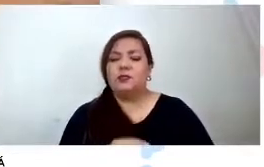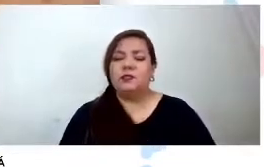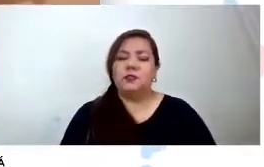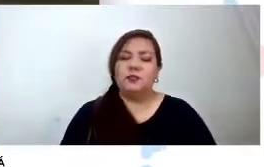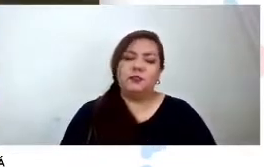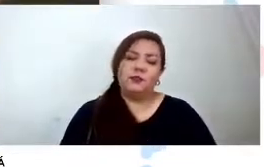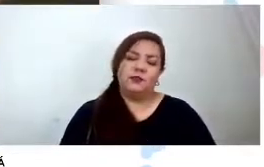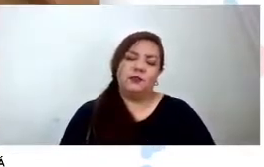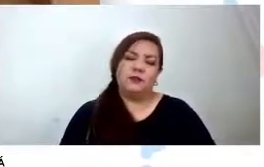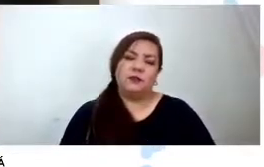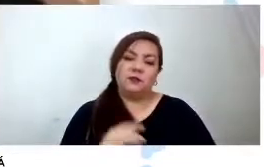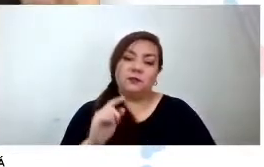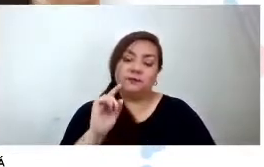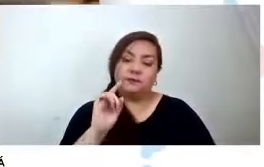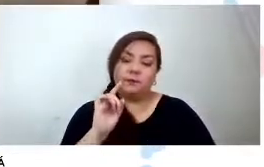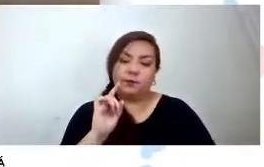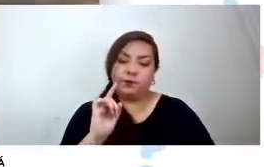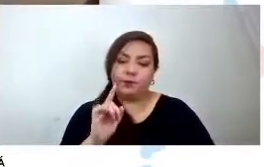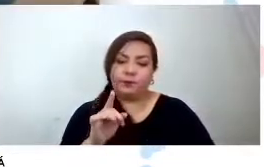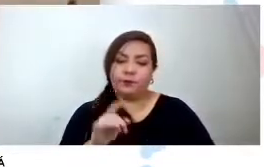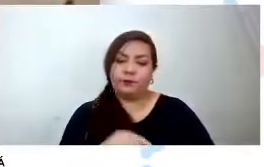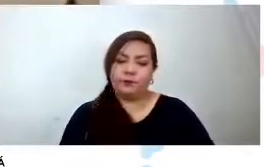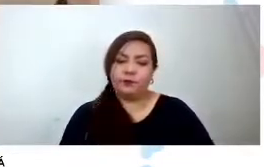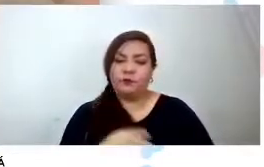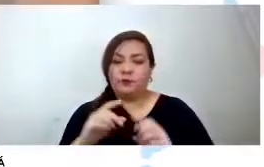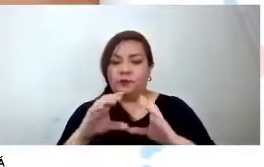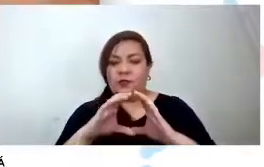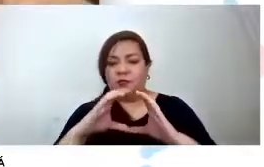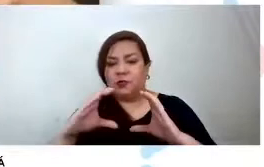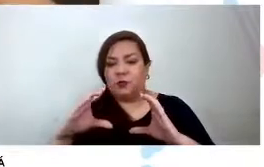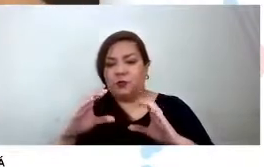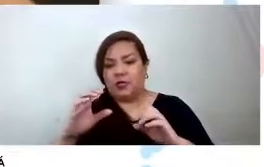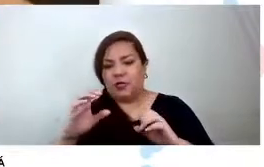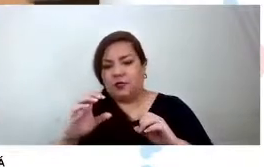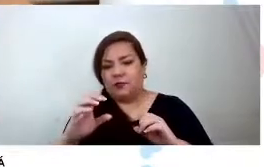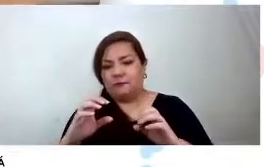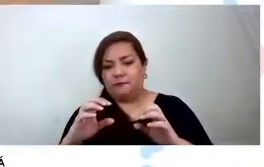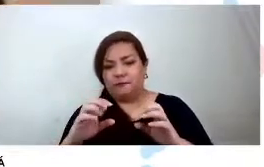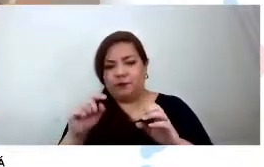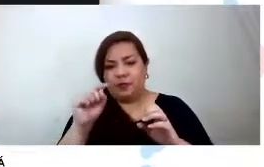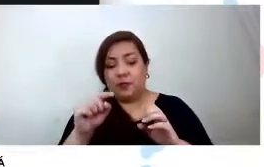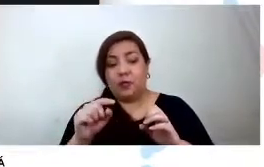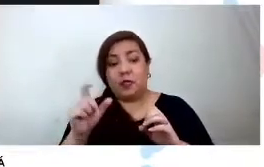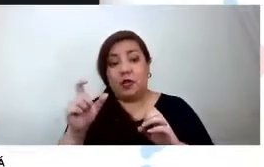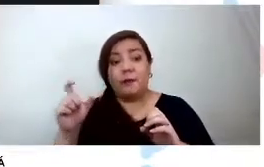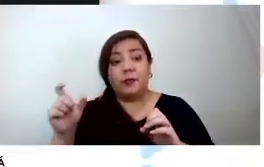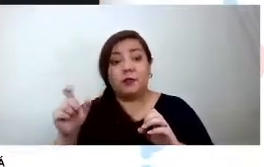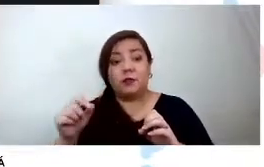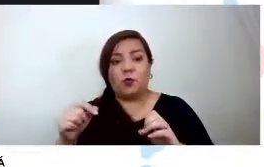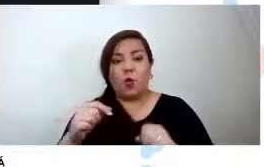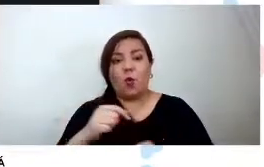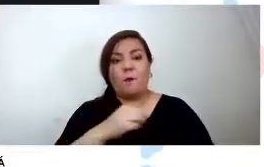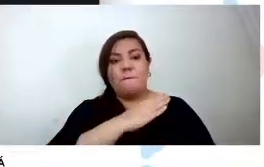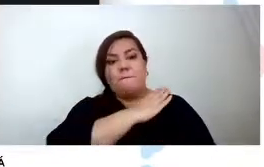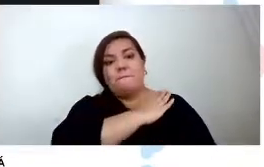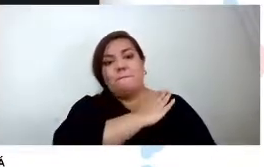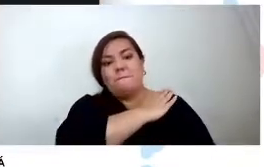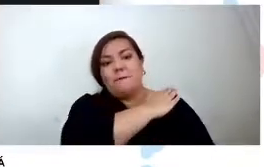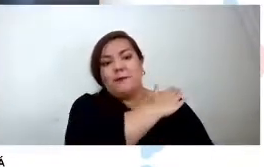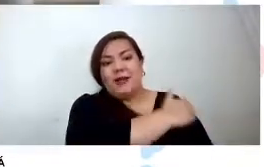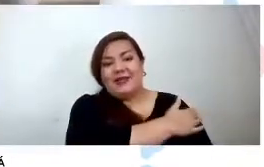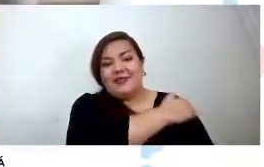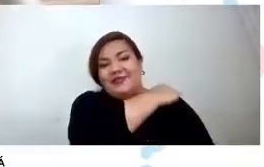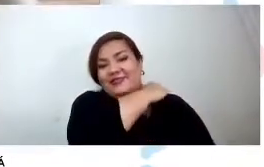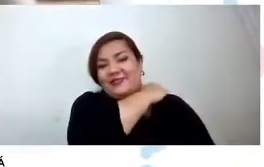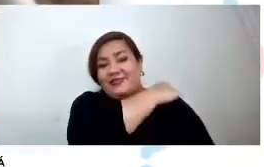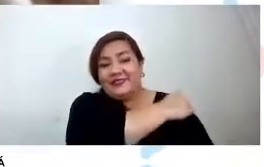la parte de una escápula, que a veces la gente lo conoce como paleta. Ay,